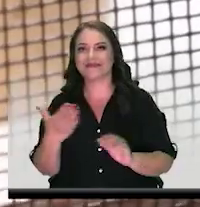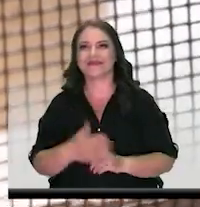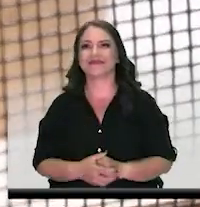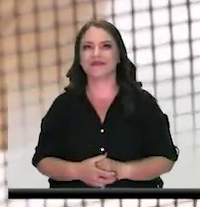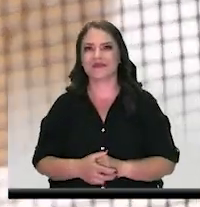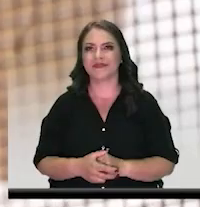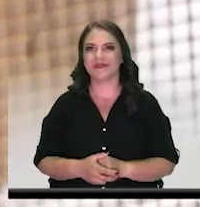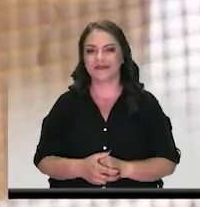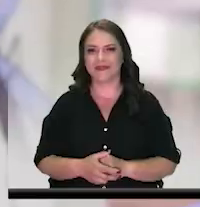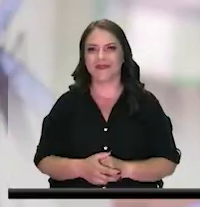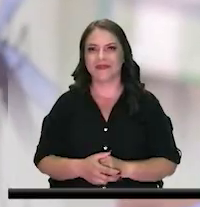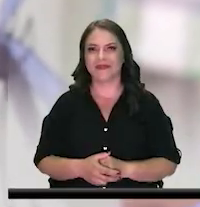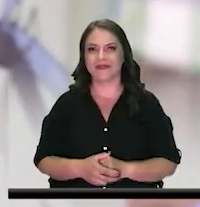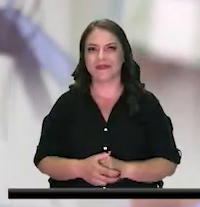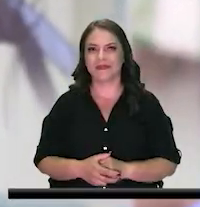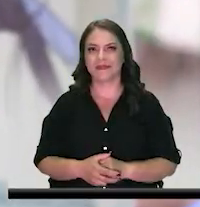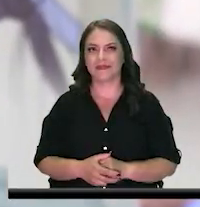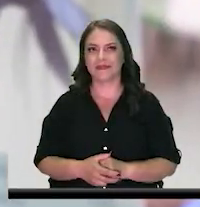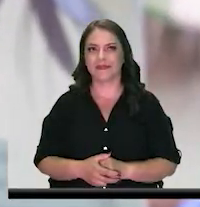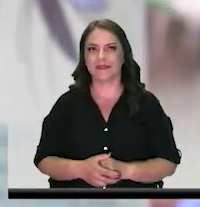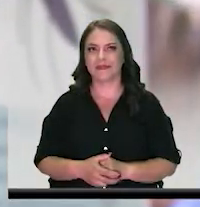gracias.